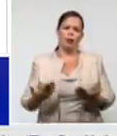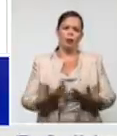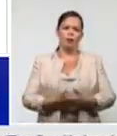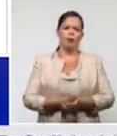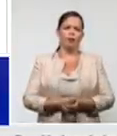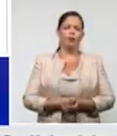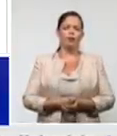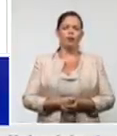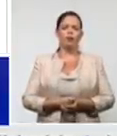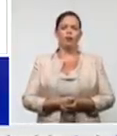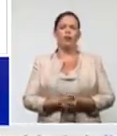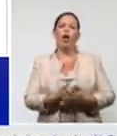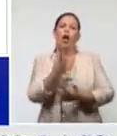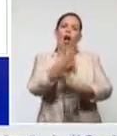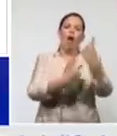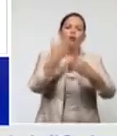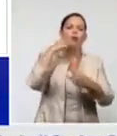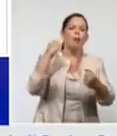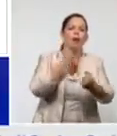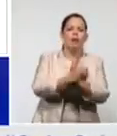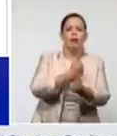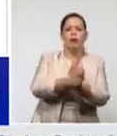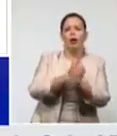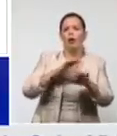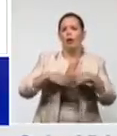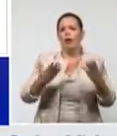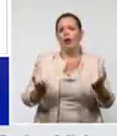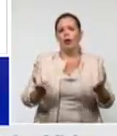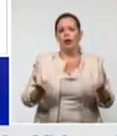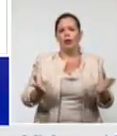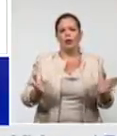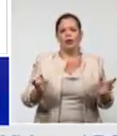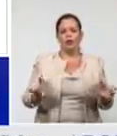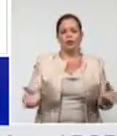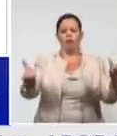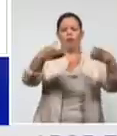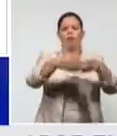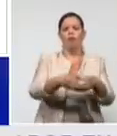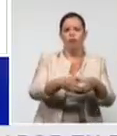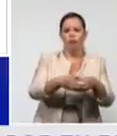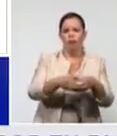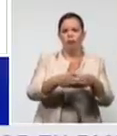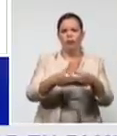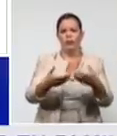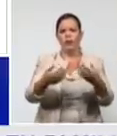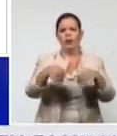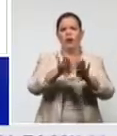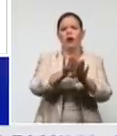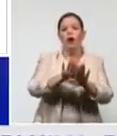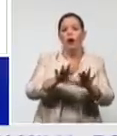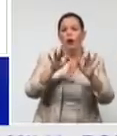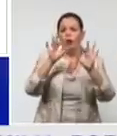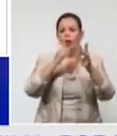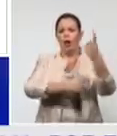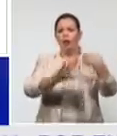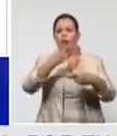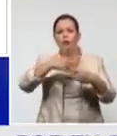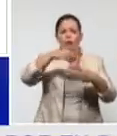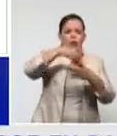lugares cerrados, donde hay grupos de personas concentradas, pues insiste, en el caso de Italia, que